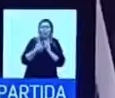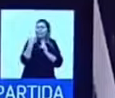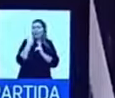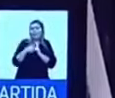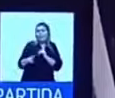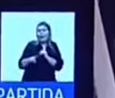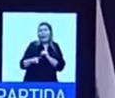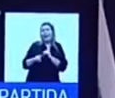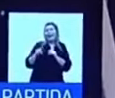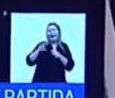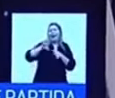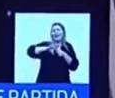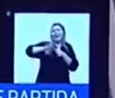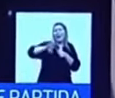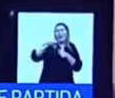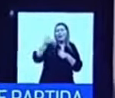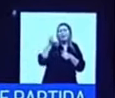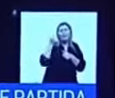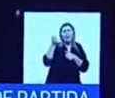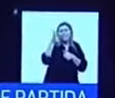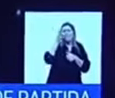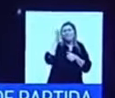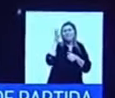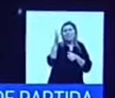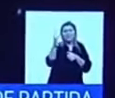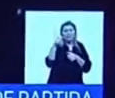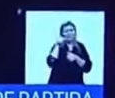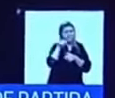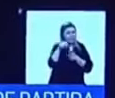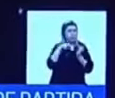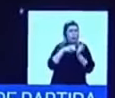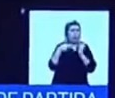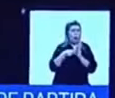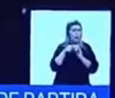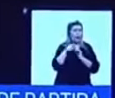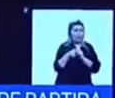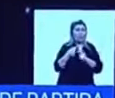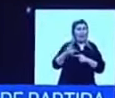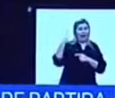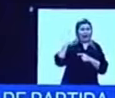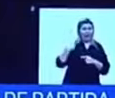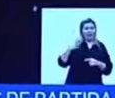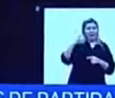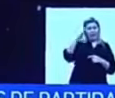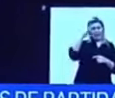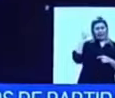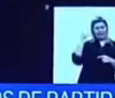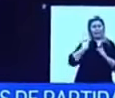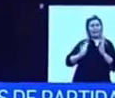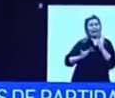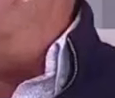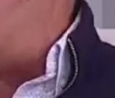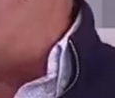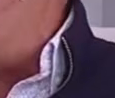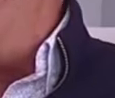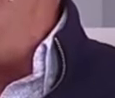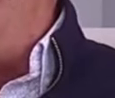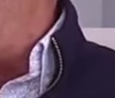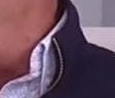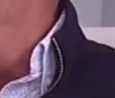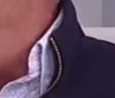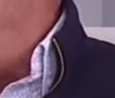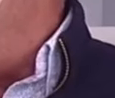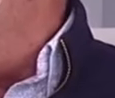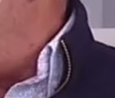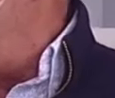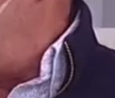está proponiendo mi ley y qué es lo que no porque hay muchísimo para para discutir digo pero pero la velta de gancia sería indiscutible bajar bienes